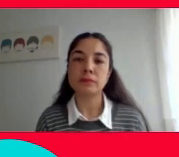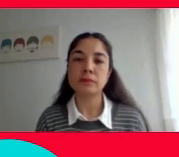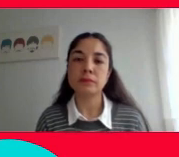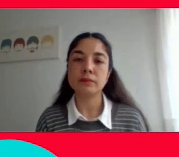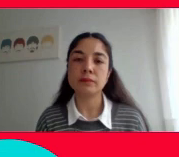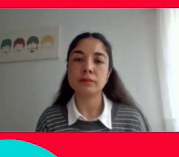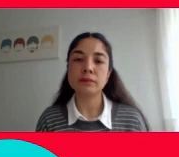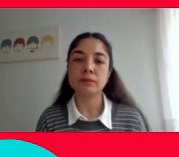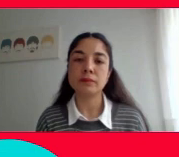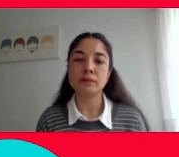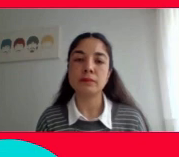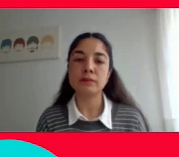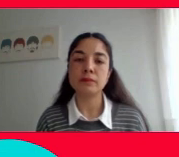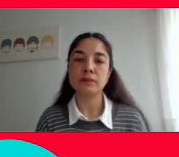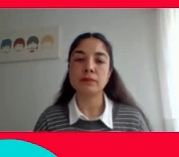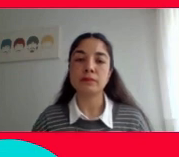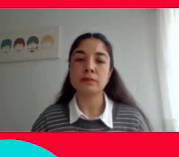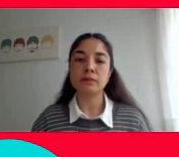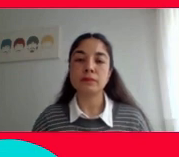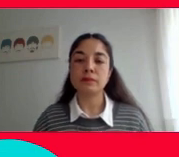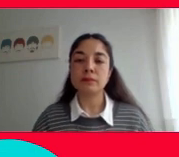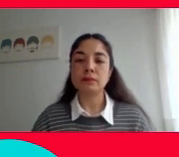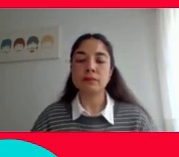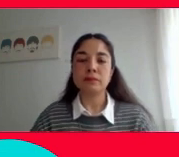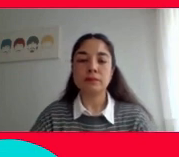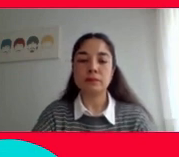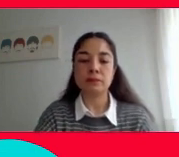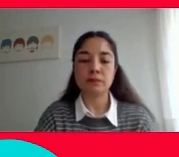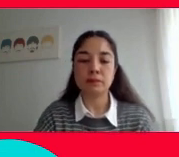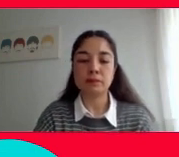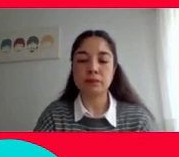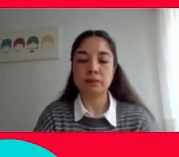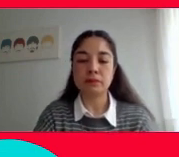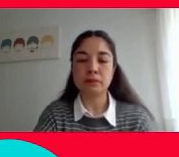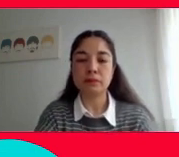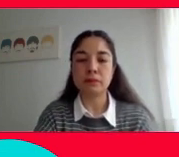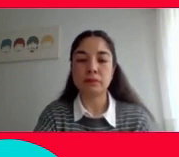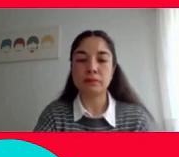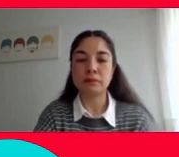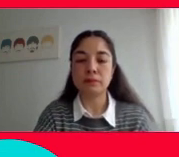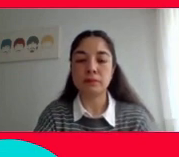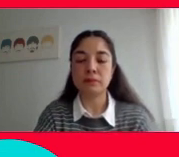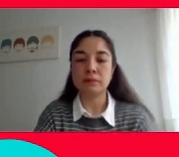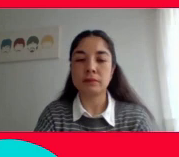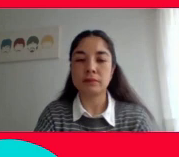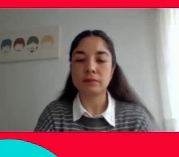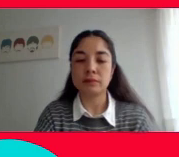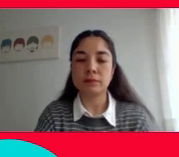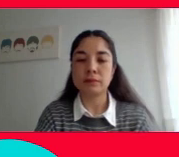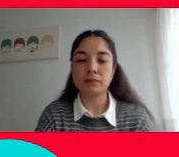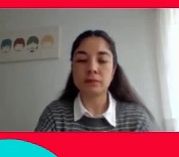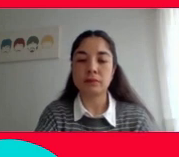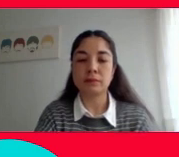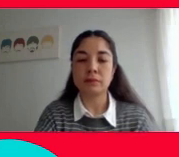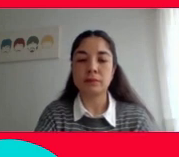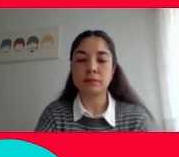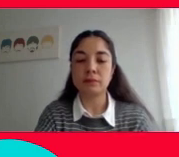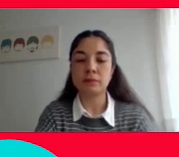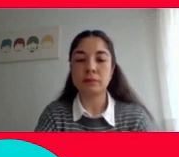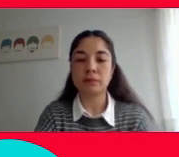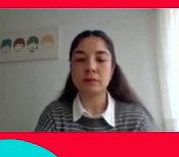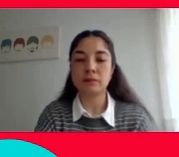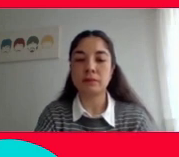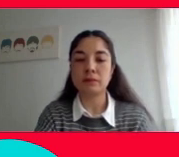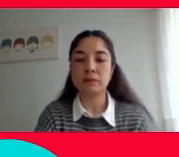eso yo haría hincapié en que hay que tomar ejemplo de todo lo que, de lo que está ocurriendo en otros